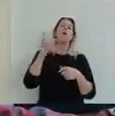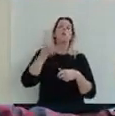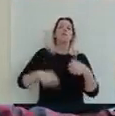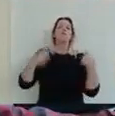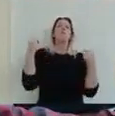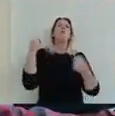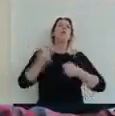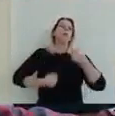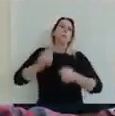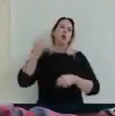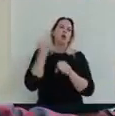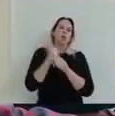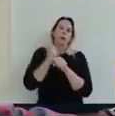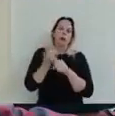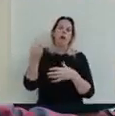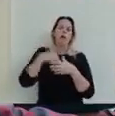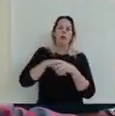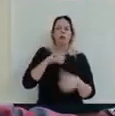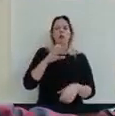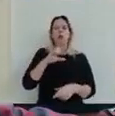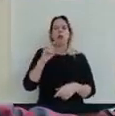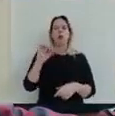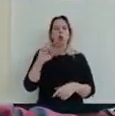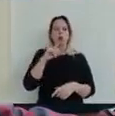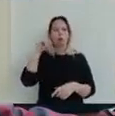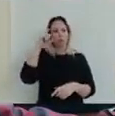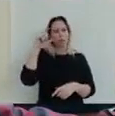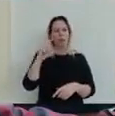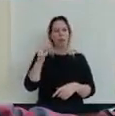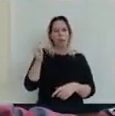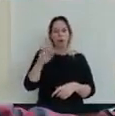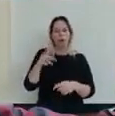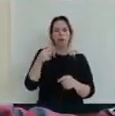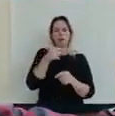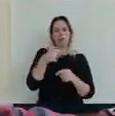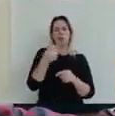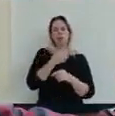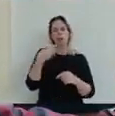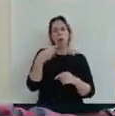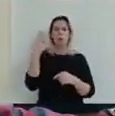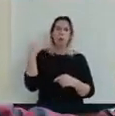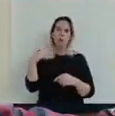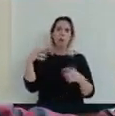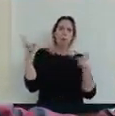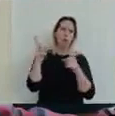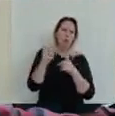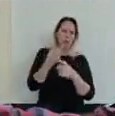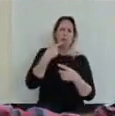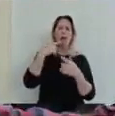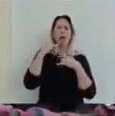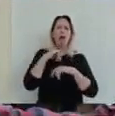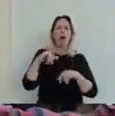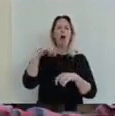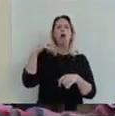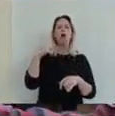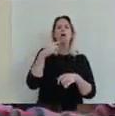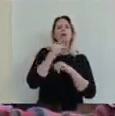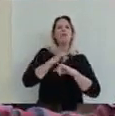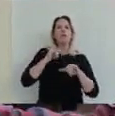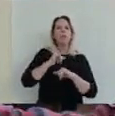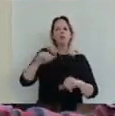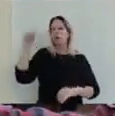que es fundamental ser responsables a la hora de llevar adelante nuestros actos y sobre todo